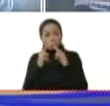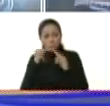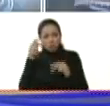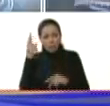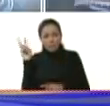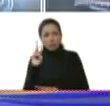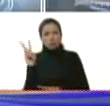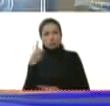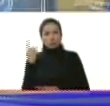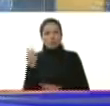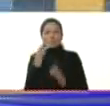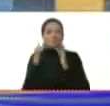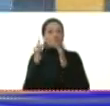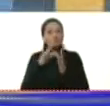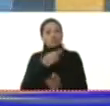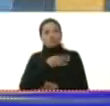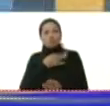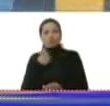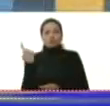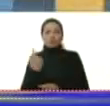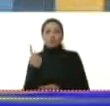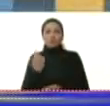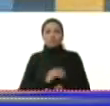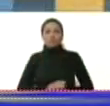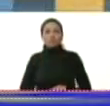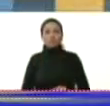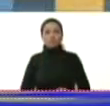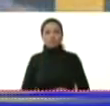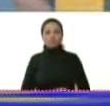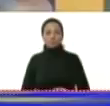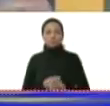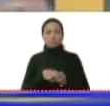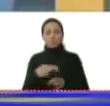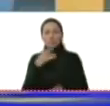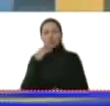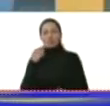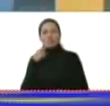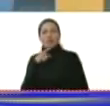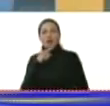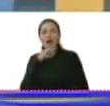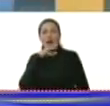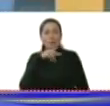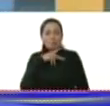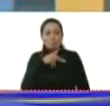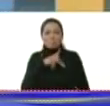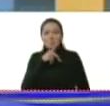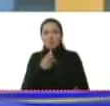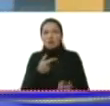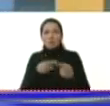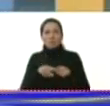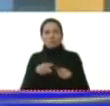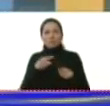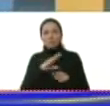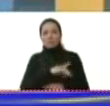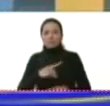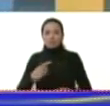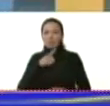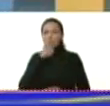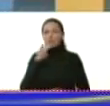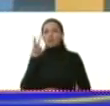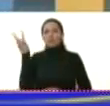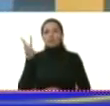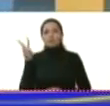Venezuela solo por las redes sociales. Dejen la habladera de mal y desearle mal a